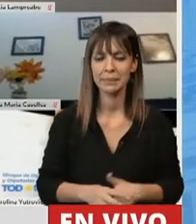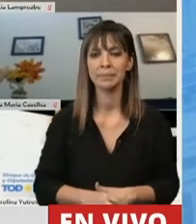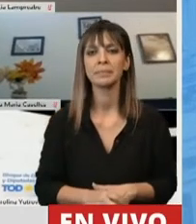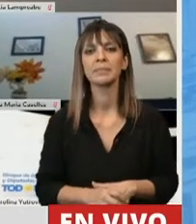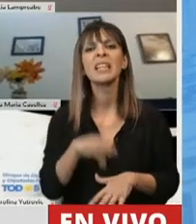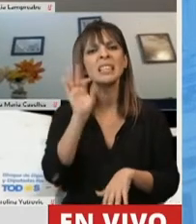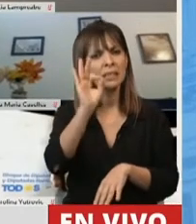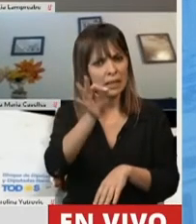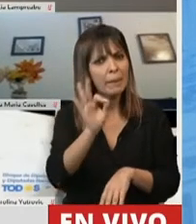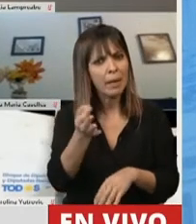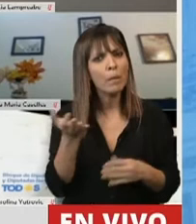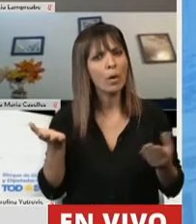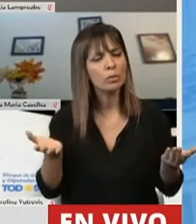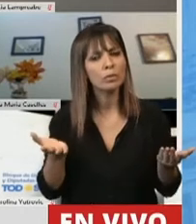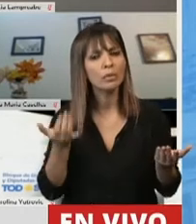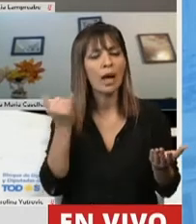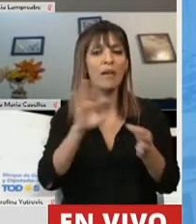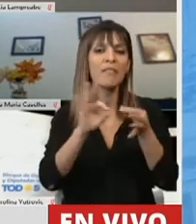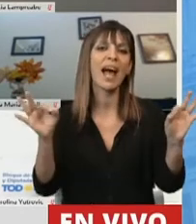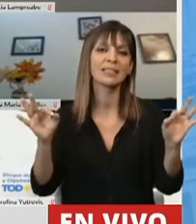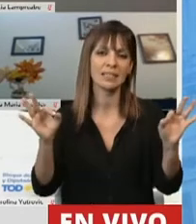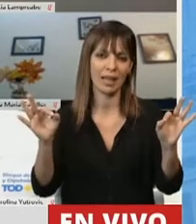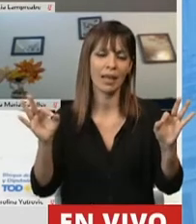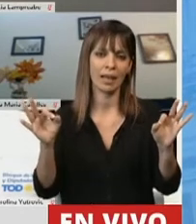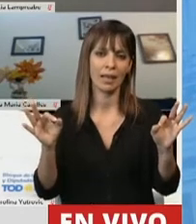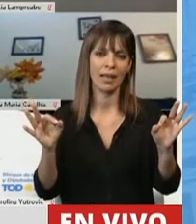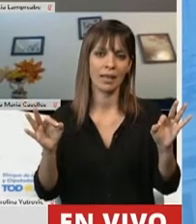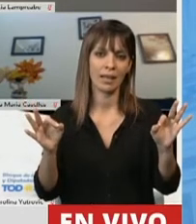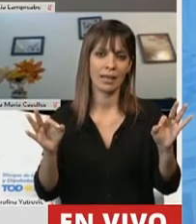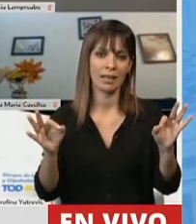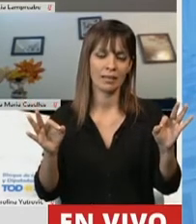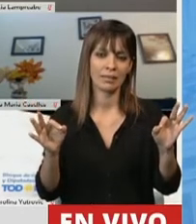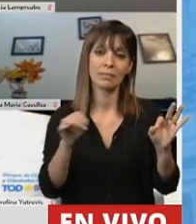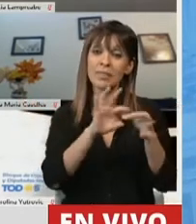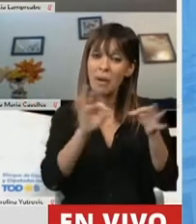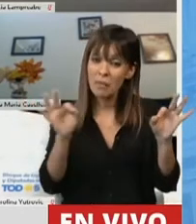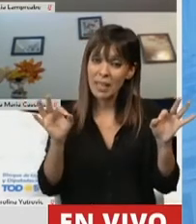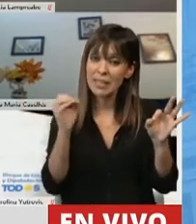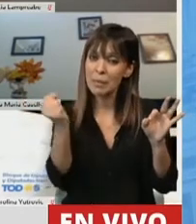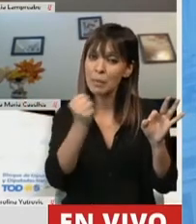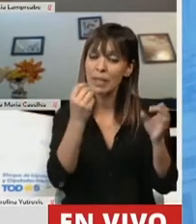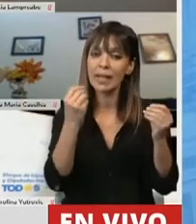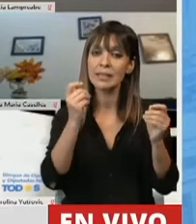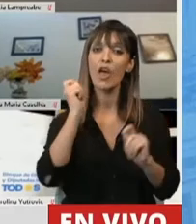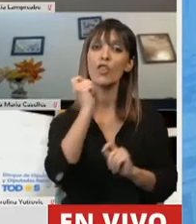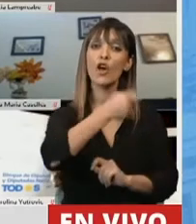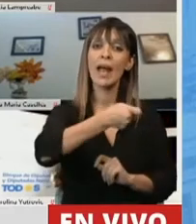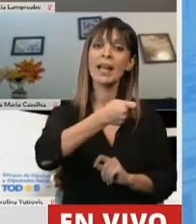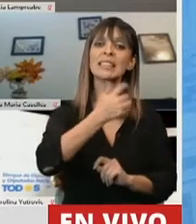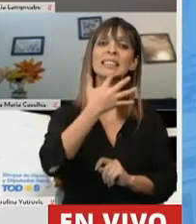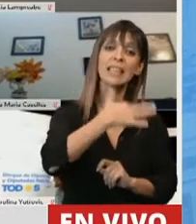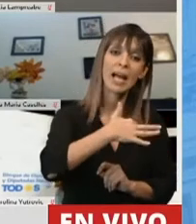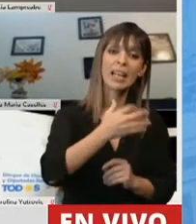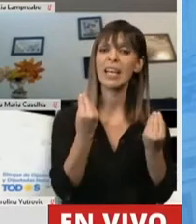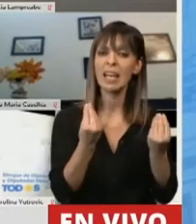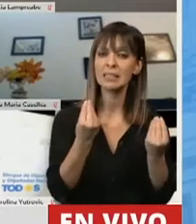Se sabe, conocemos una frase que es tan importante como donar vida, donar sangre es